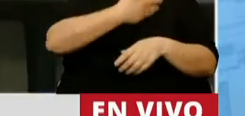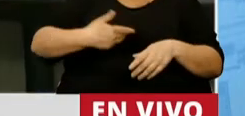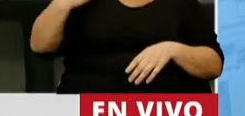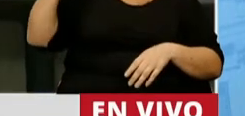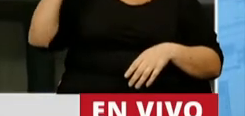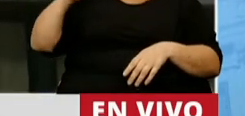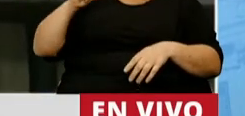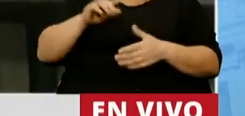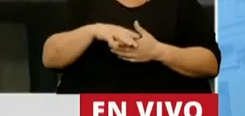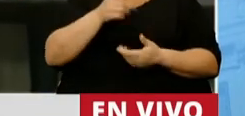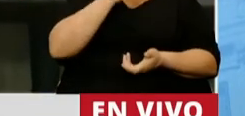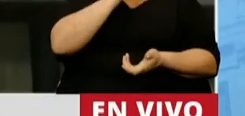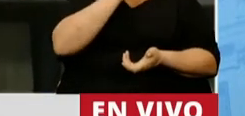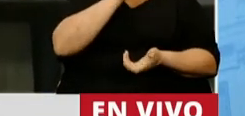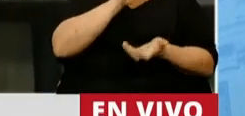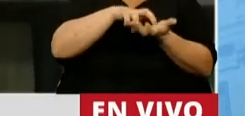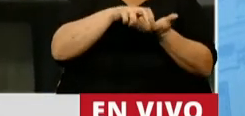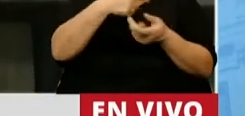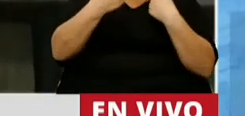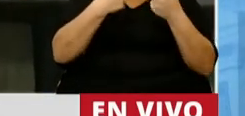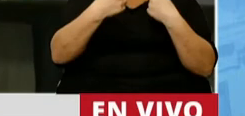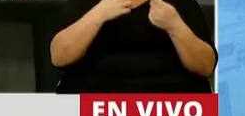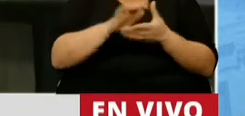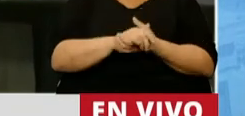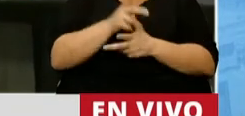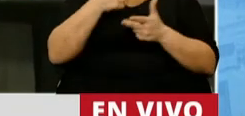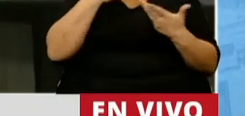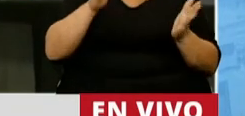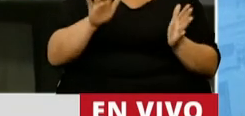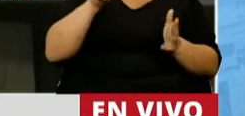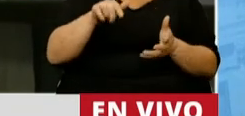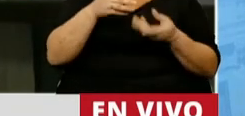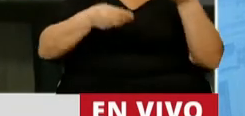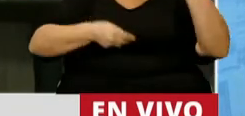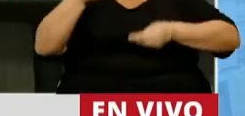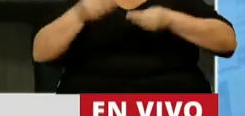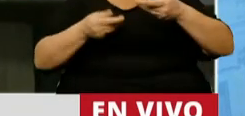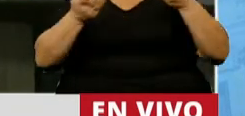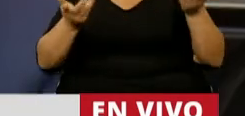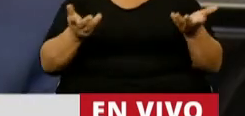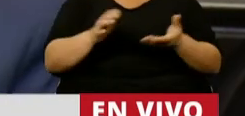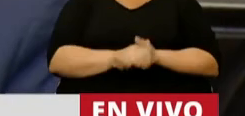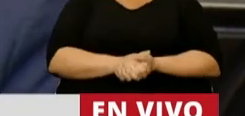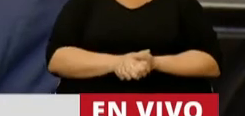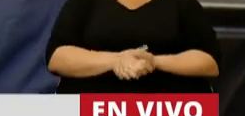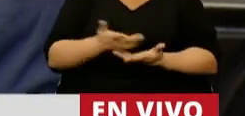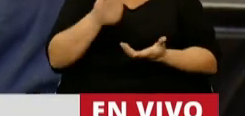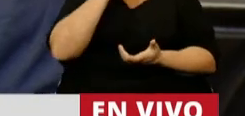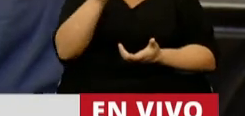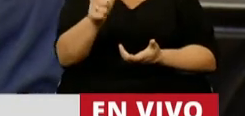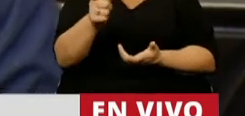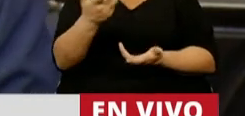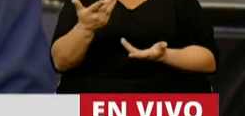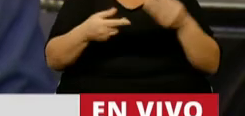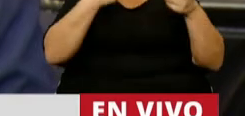unos días en algunas notas periodísticas hablar que, bueno, que este era un presupuesto y que, como la palabra